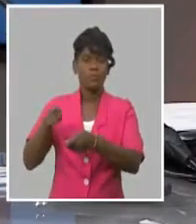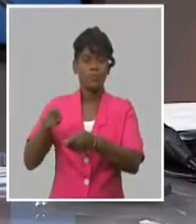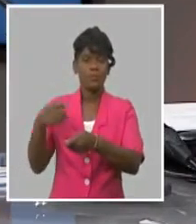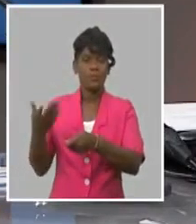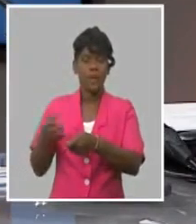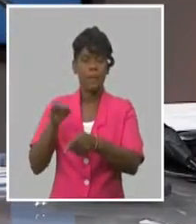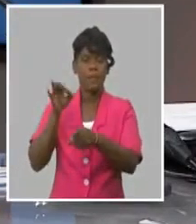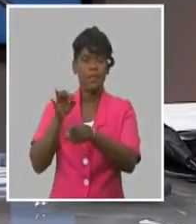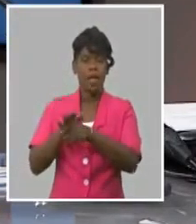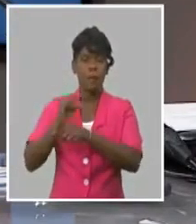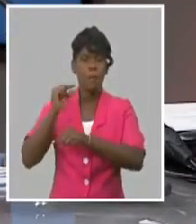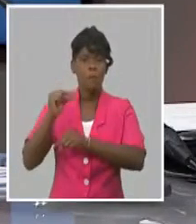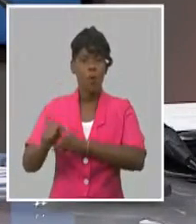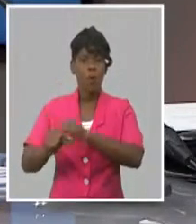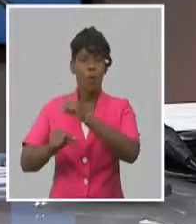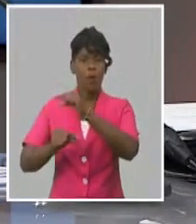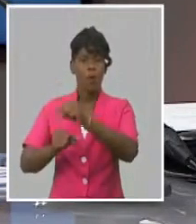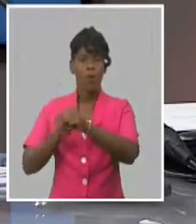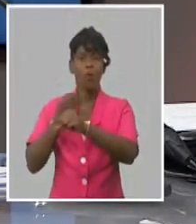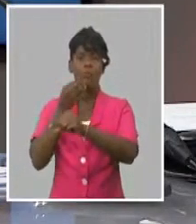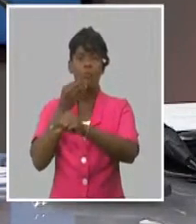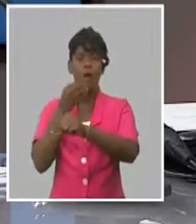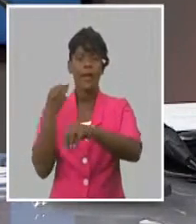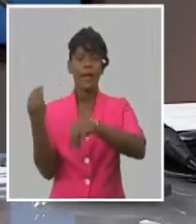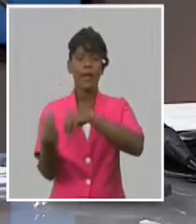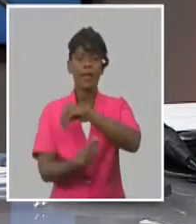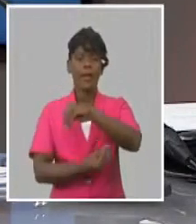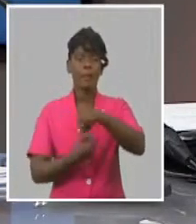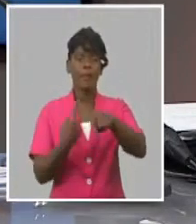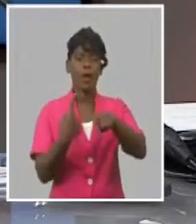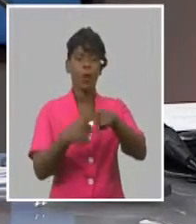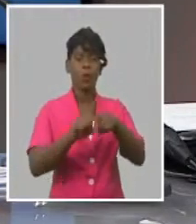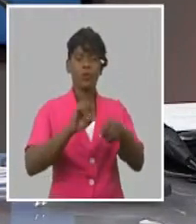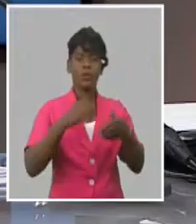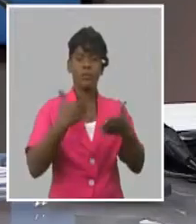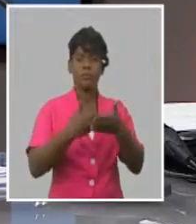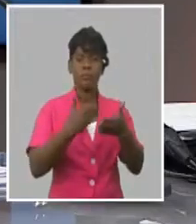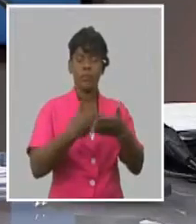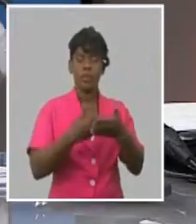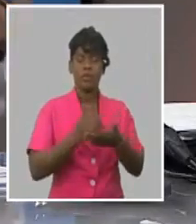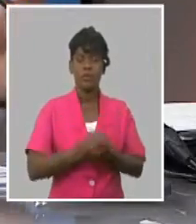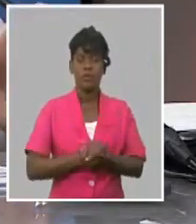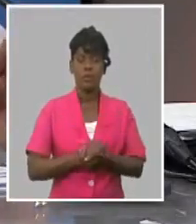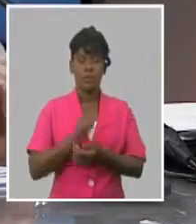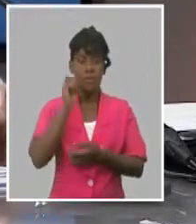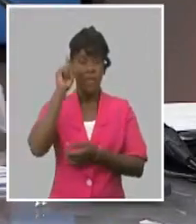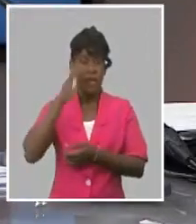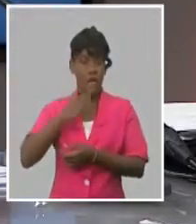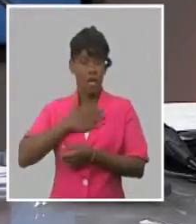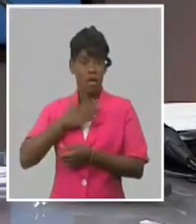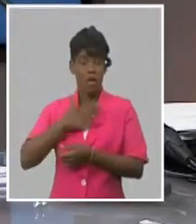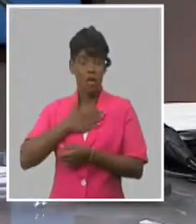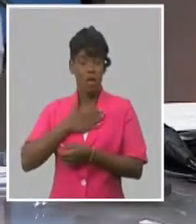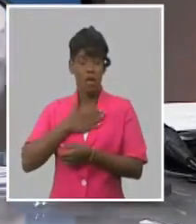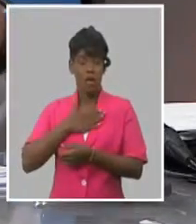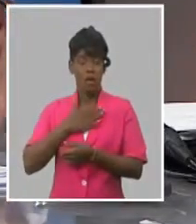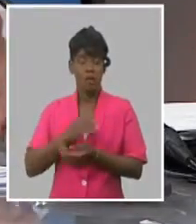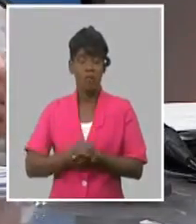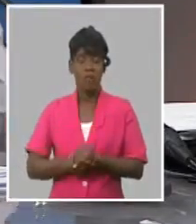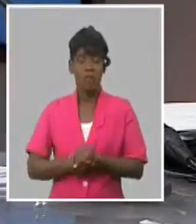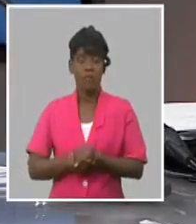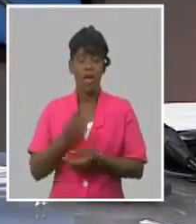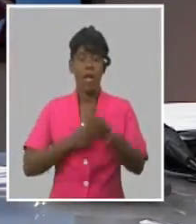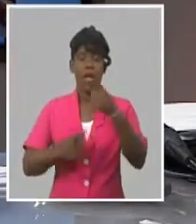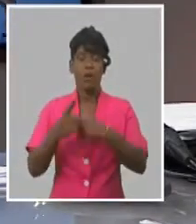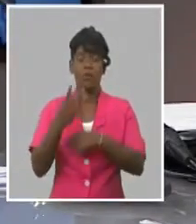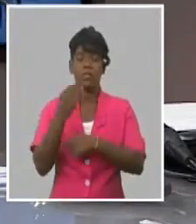de empezar un experimento en las cooperativas no agropecuarias. Experimento que las personas dicen, ¿cuándo se termina? Se ha demorado mucho